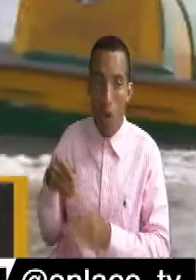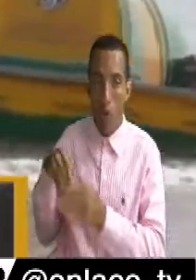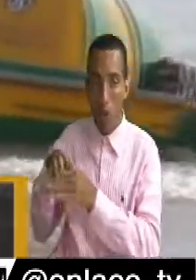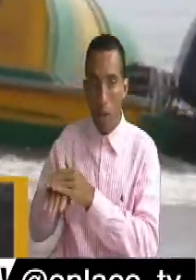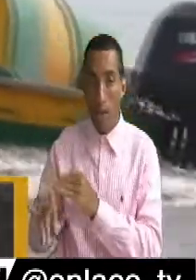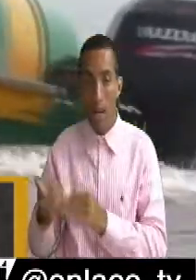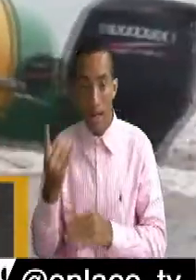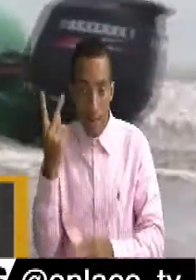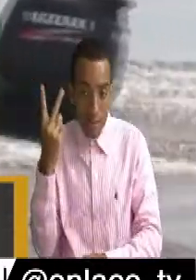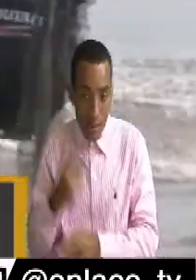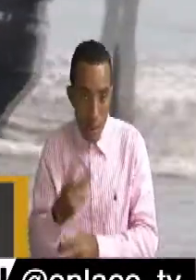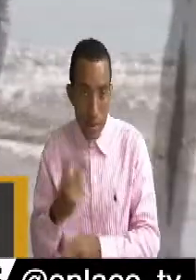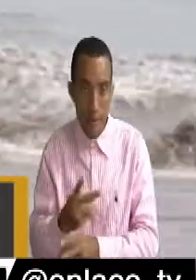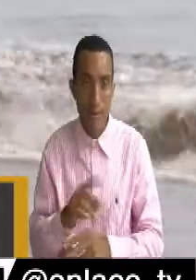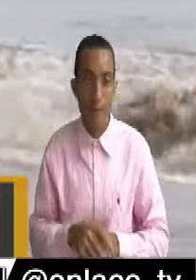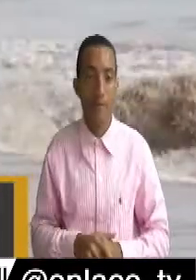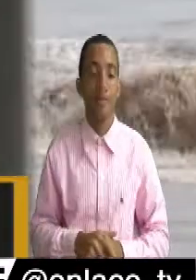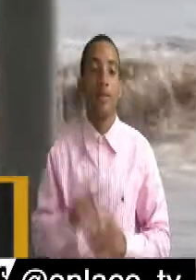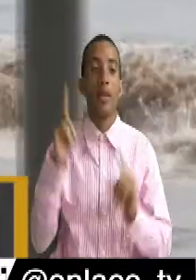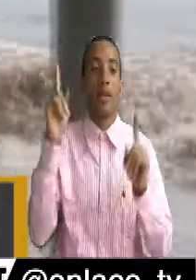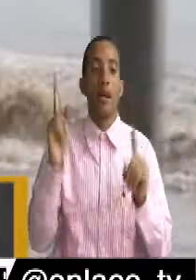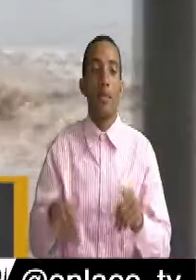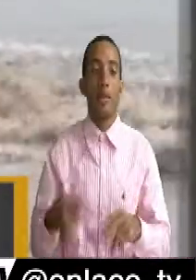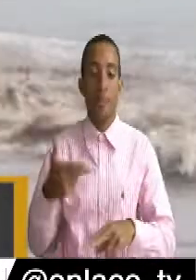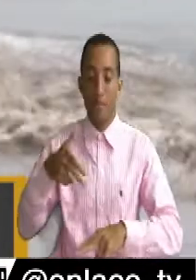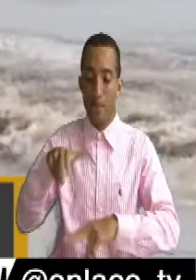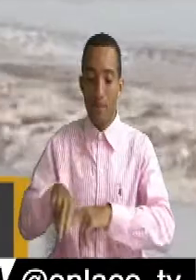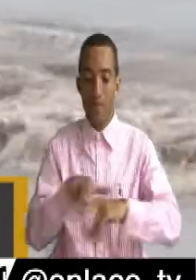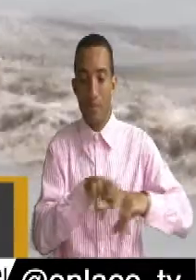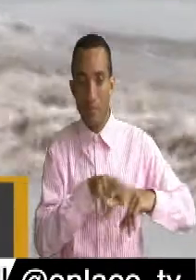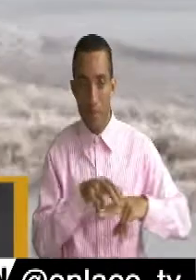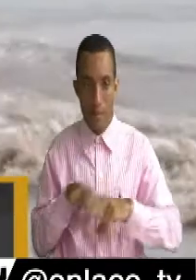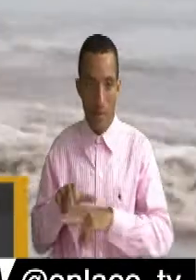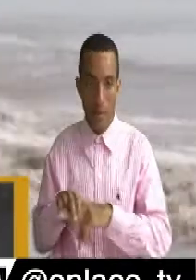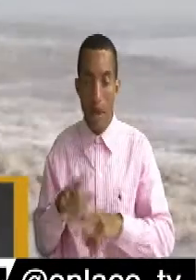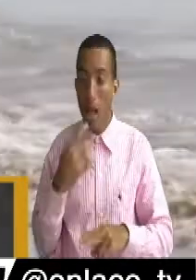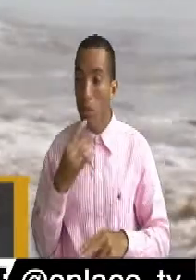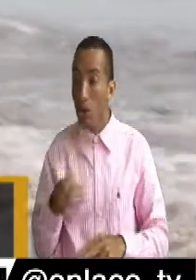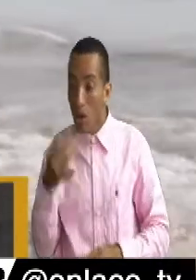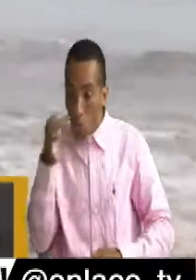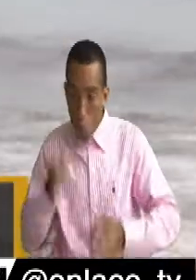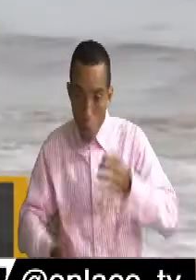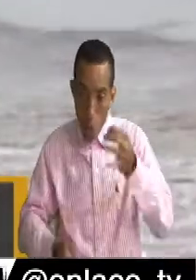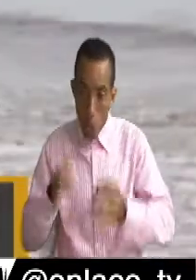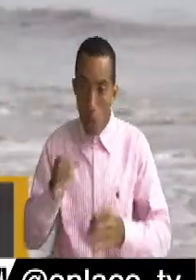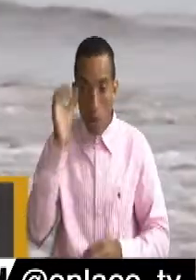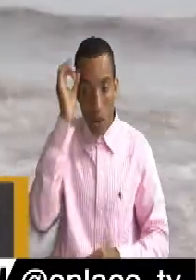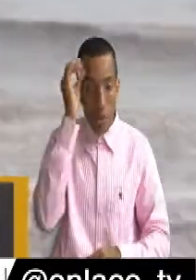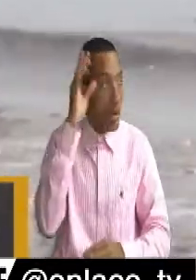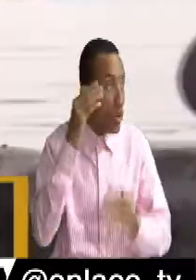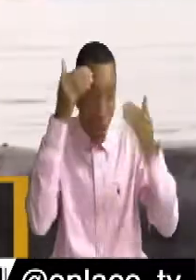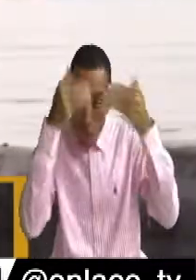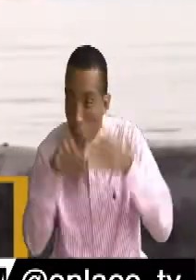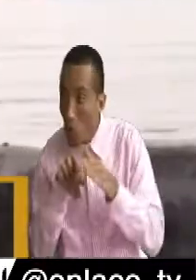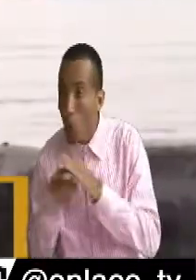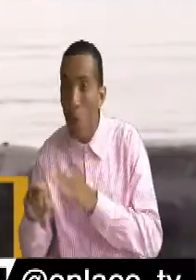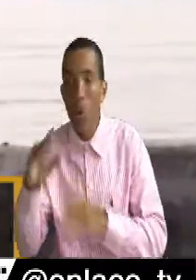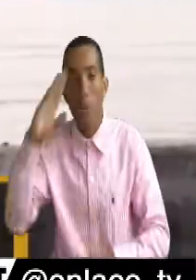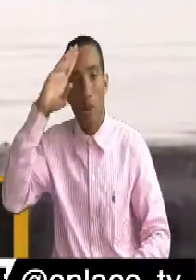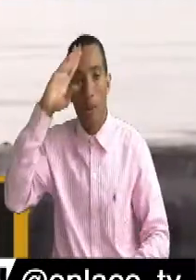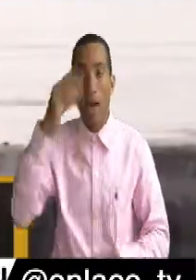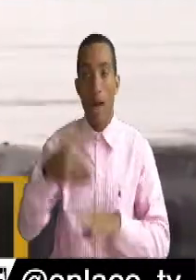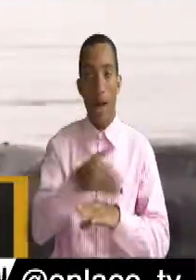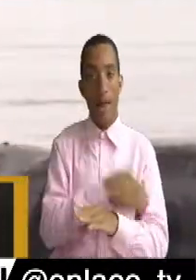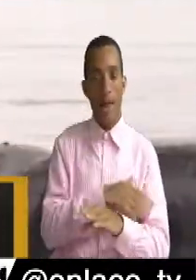presentar. También se aseguran que los pasajeros que viajan por el río no tengan antecedentes judiciales o estén huyendo de las autoridades. Estas